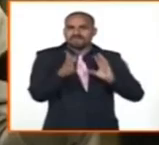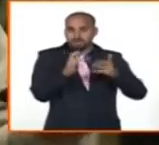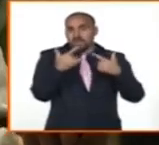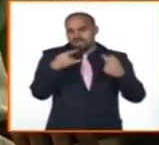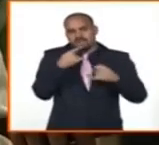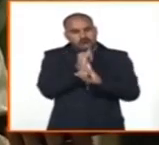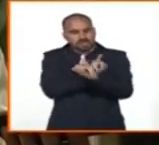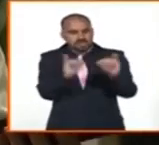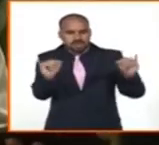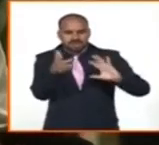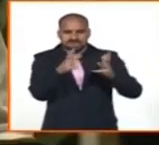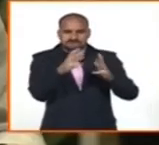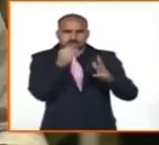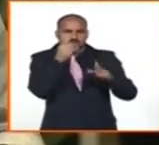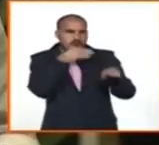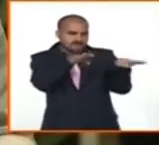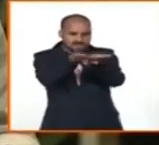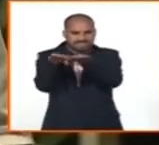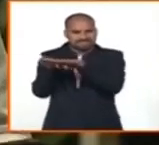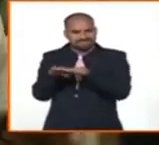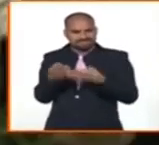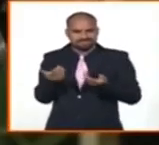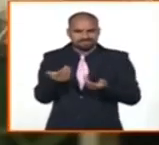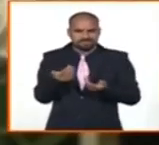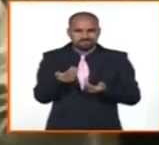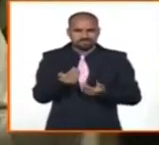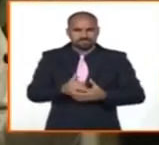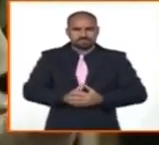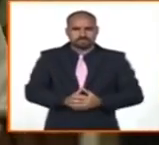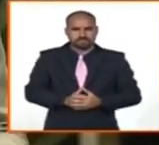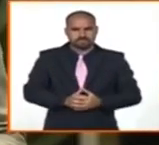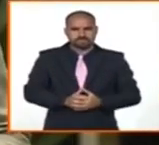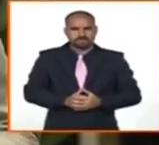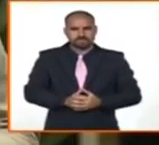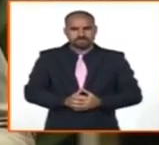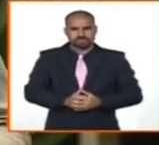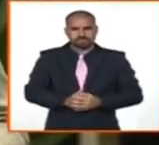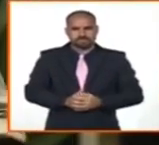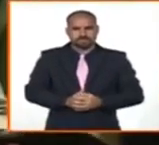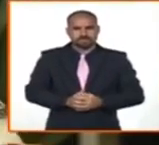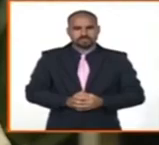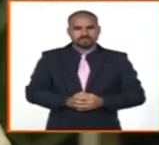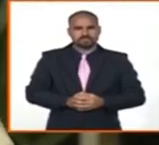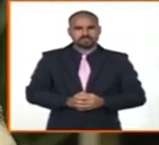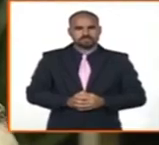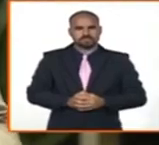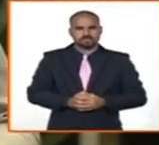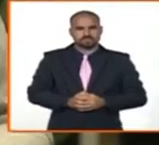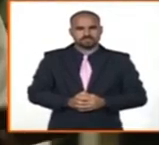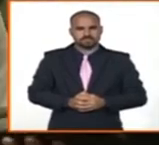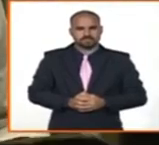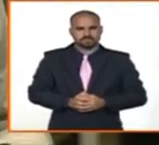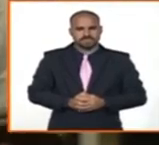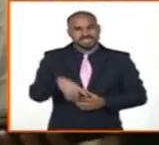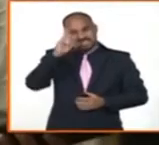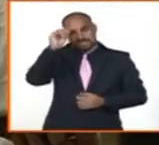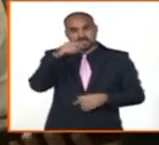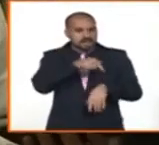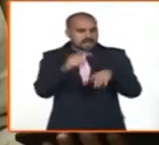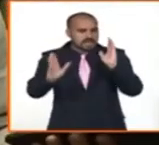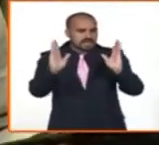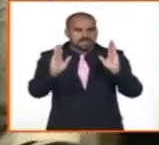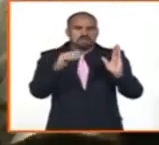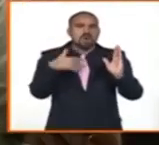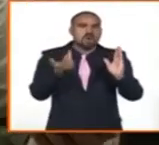en este contexto actual. Me parece que hay que pensar la palabra dentro de una gran pregunta de época, que me parece que hay más preguntas